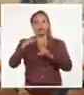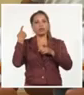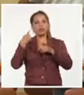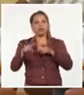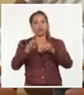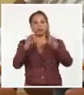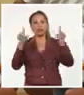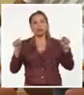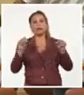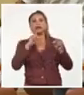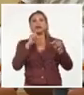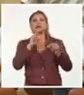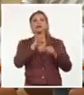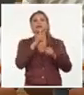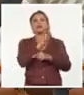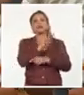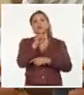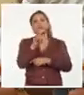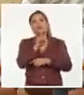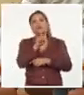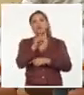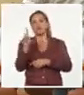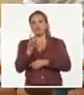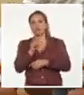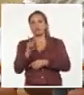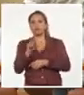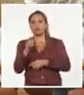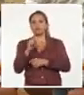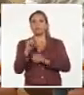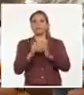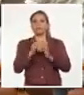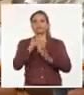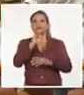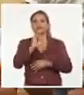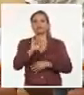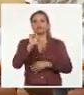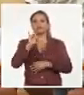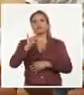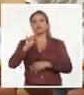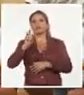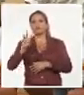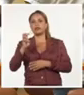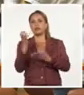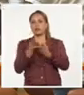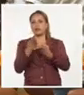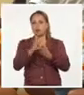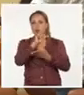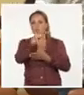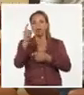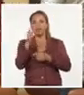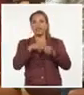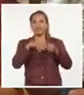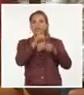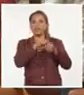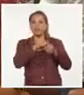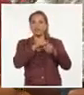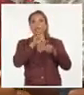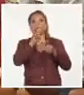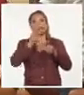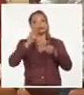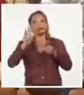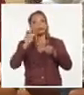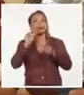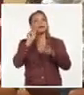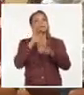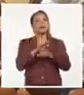21 22 con 10 mil 793 instituciones educacionales de ella hay 23 que van a reanudar